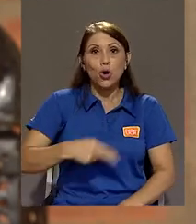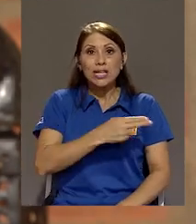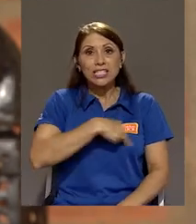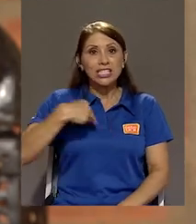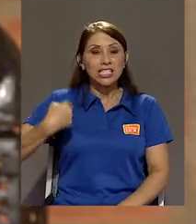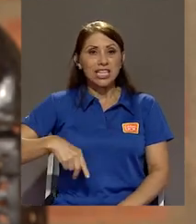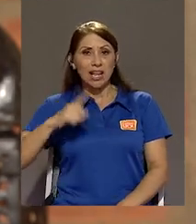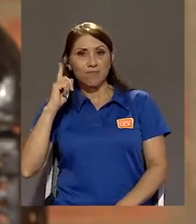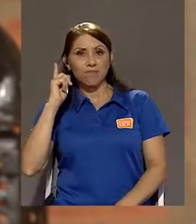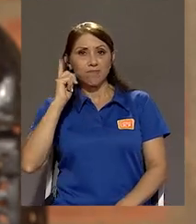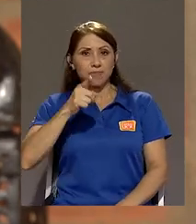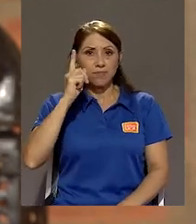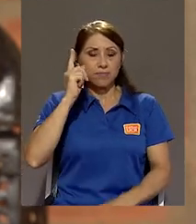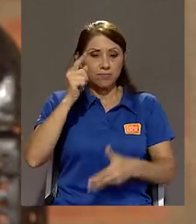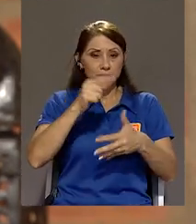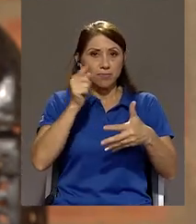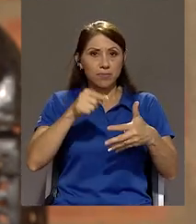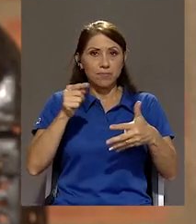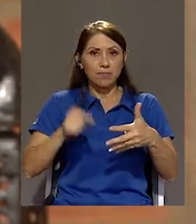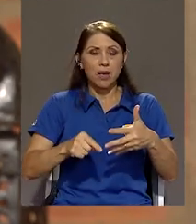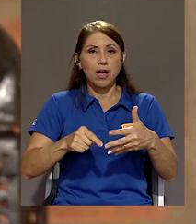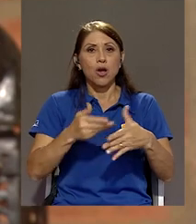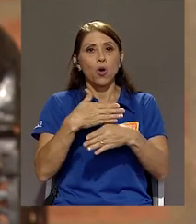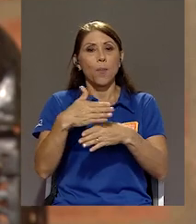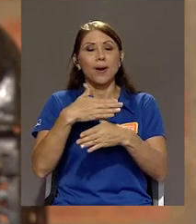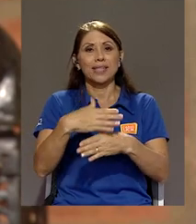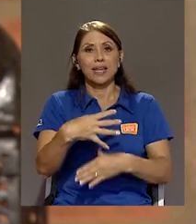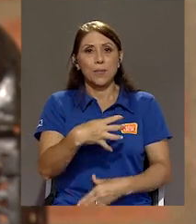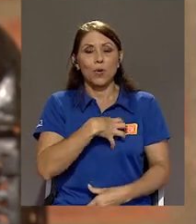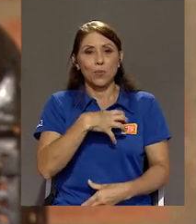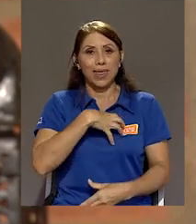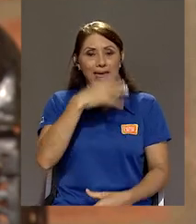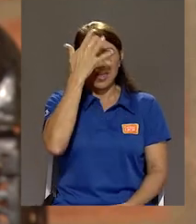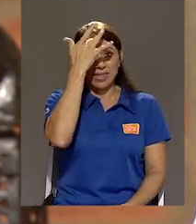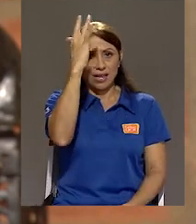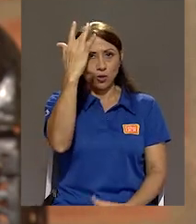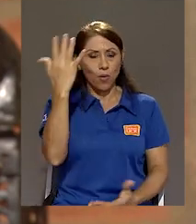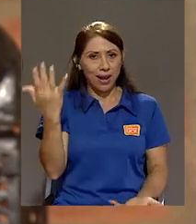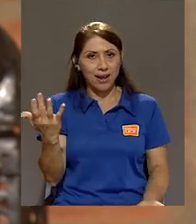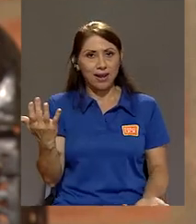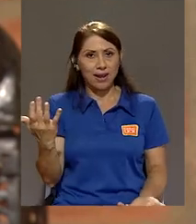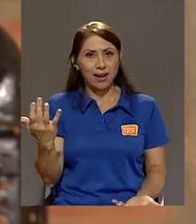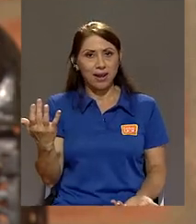impone unas obligaciones de compartir propiedad intelectual que en teoría